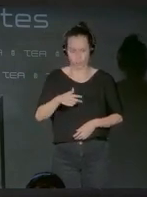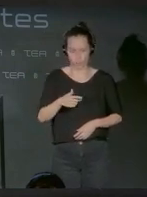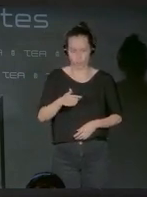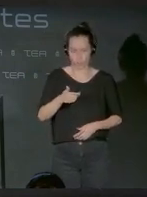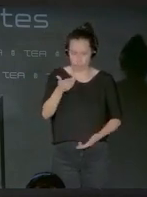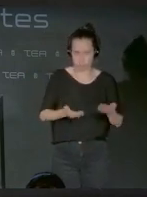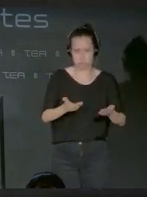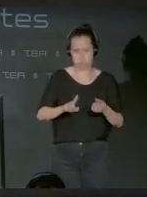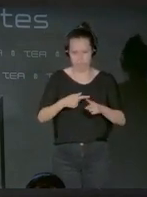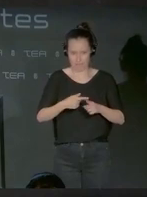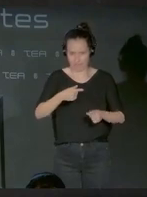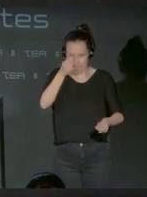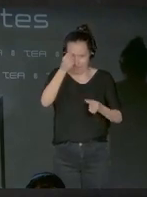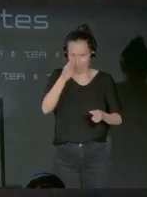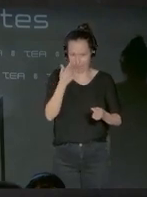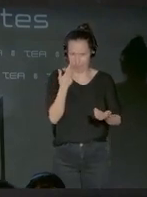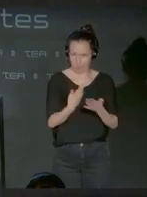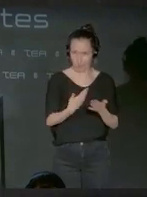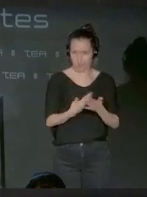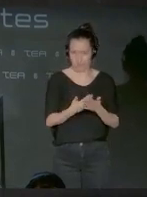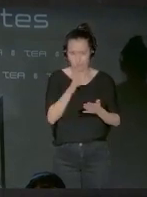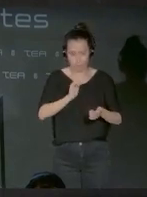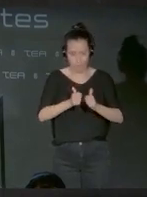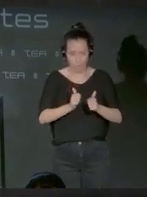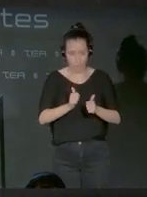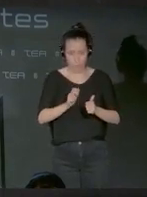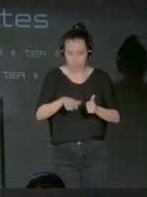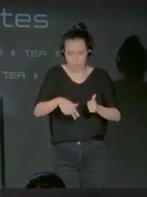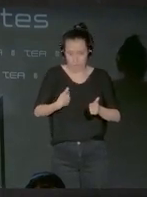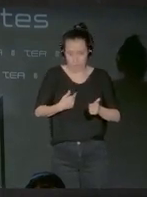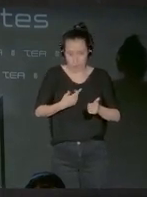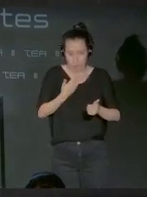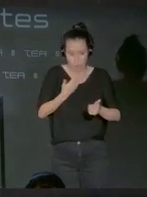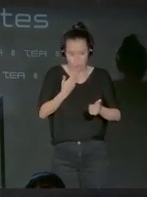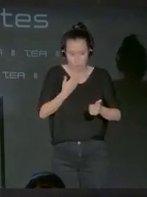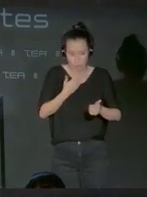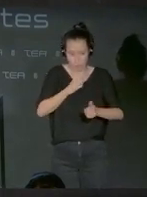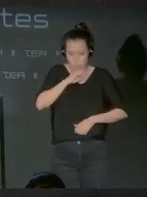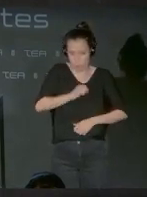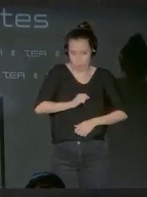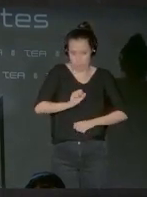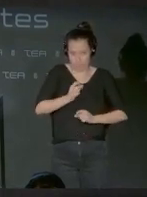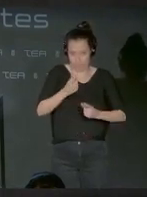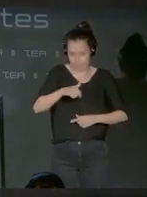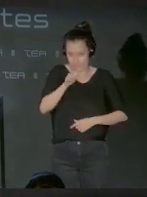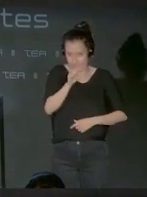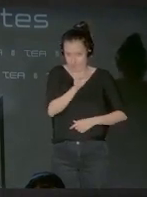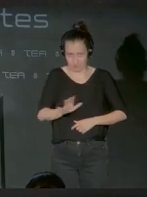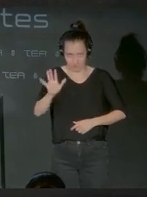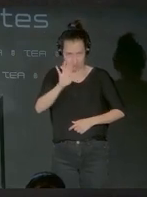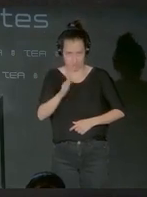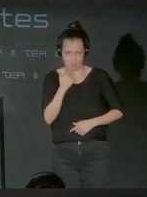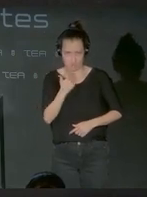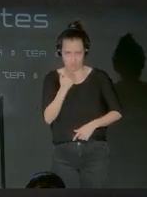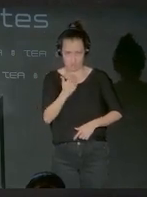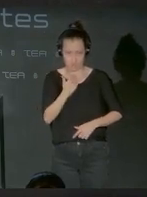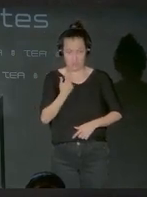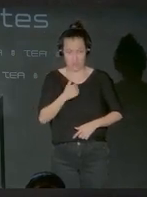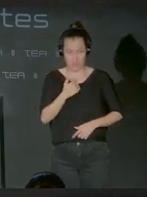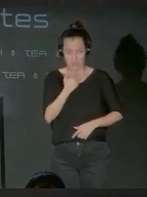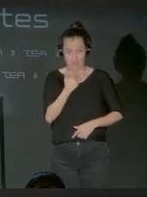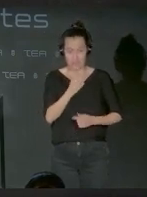los videojuegos son a día de hoy una de las opciones de ocio preferidas por los consumidores en España donde ya hay cerca de 19